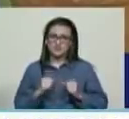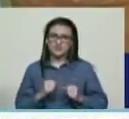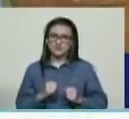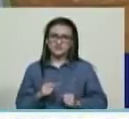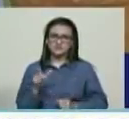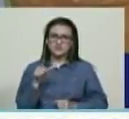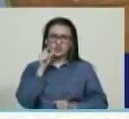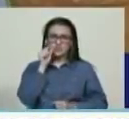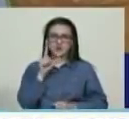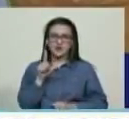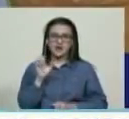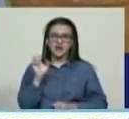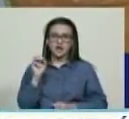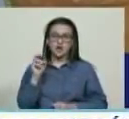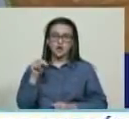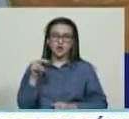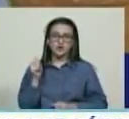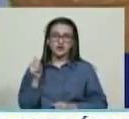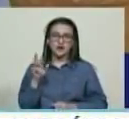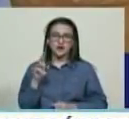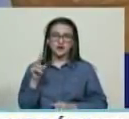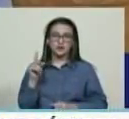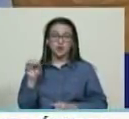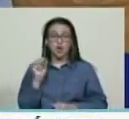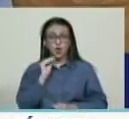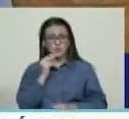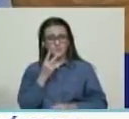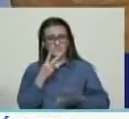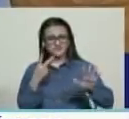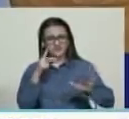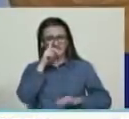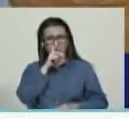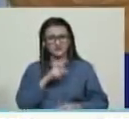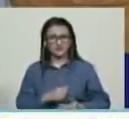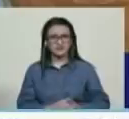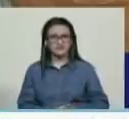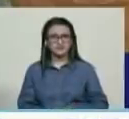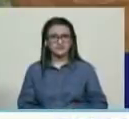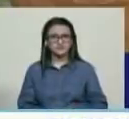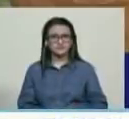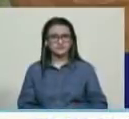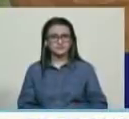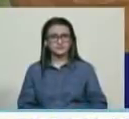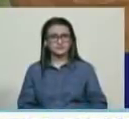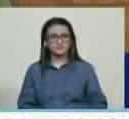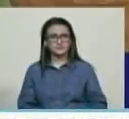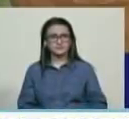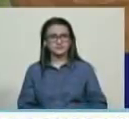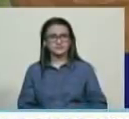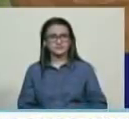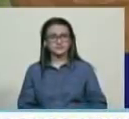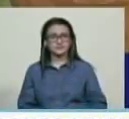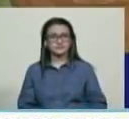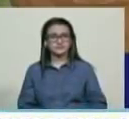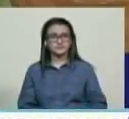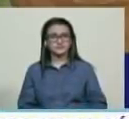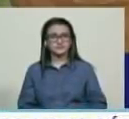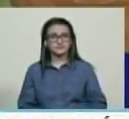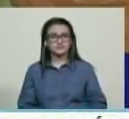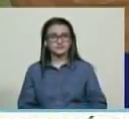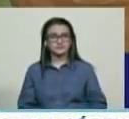Infante. Joven, 27 años creo que tenía cuando fue